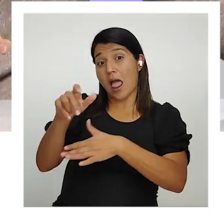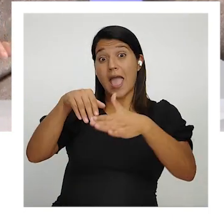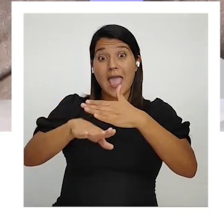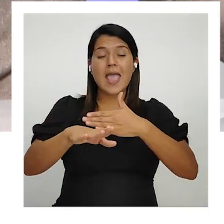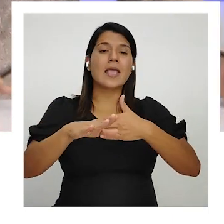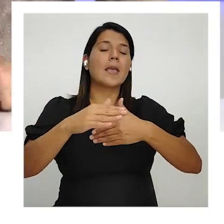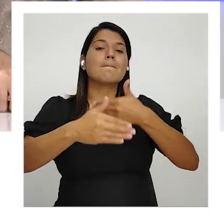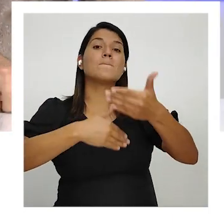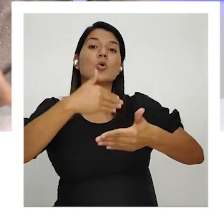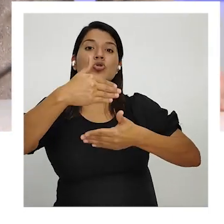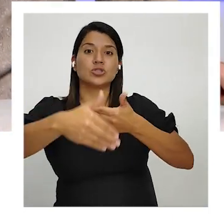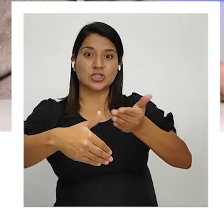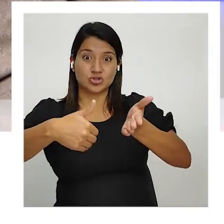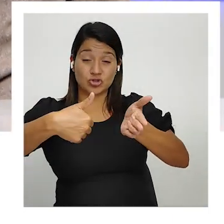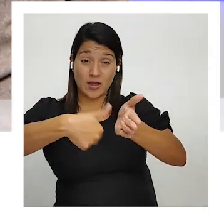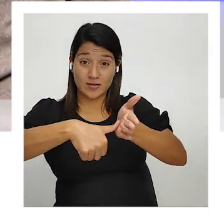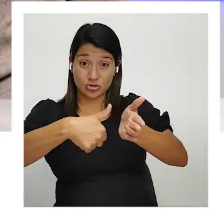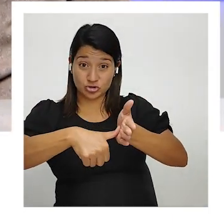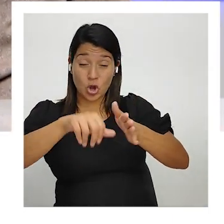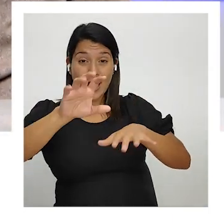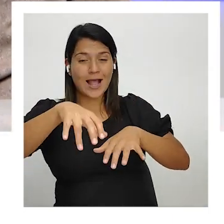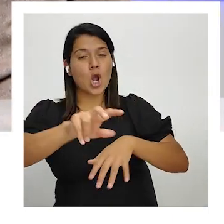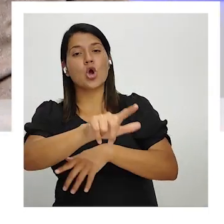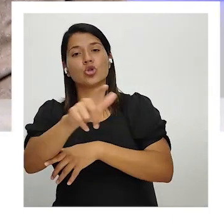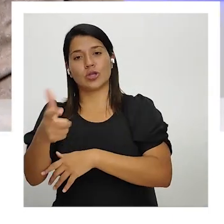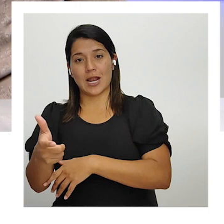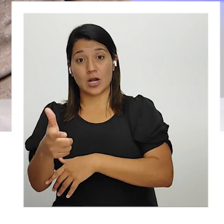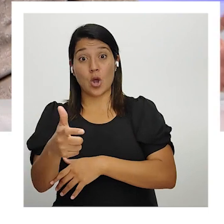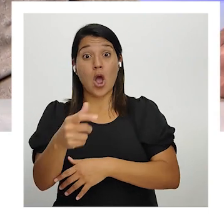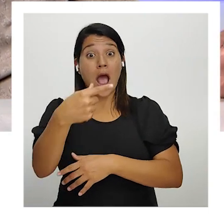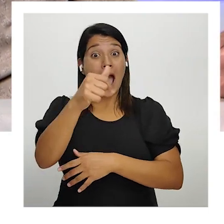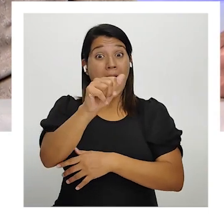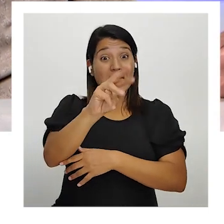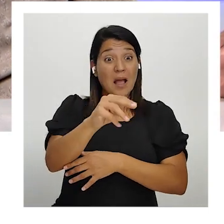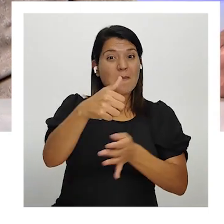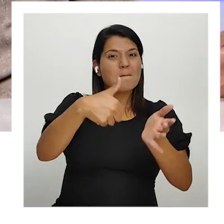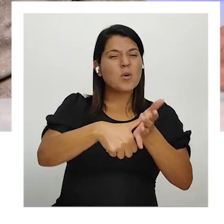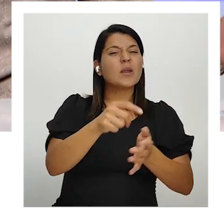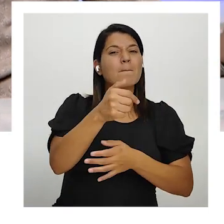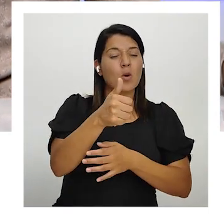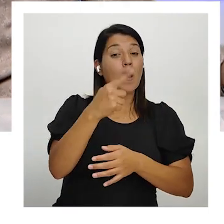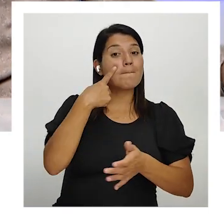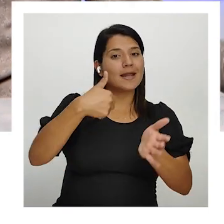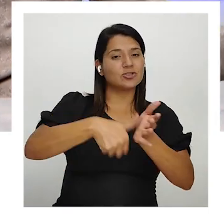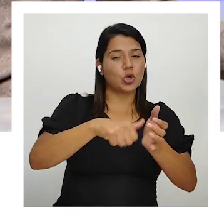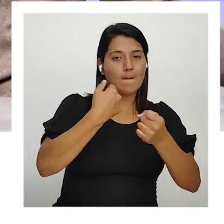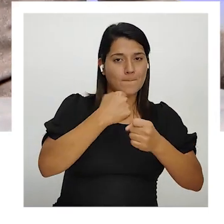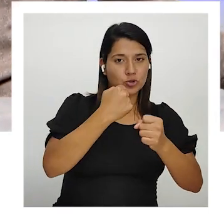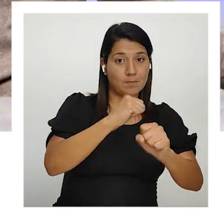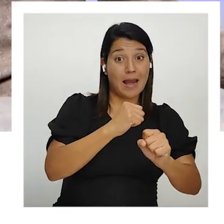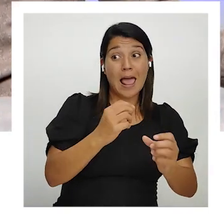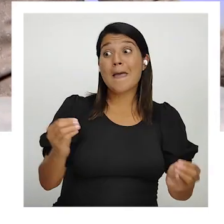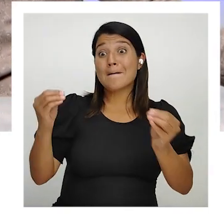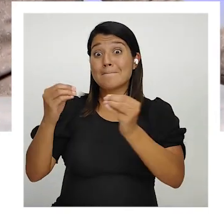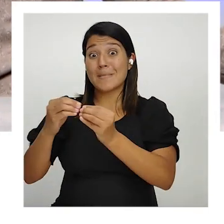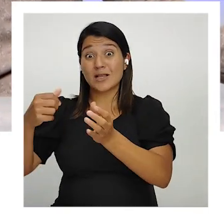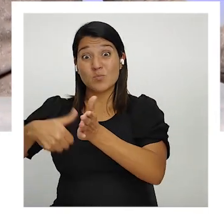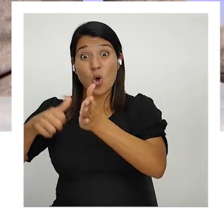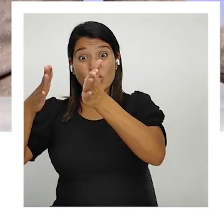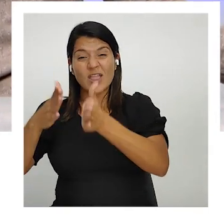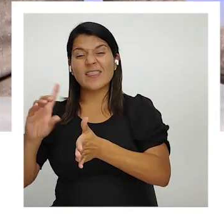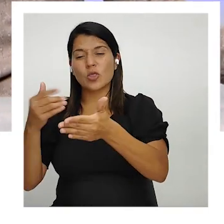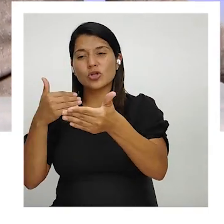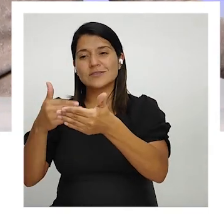contrario. Vota menos el gran área metropolitana y donde hay mayor participación es en las zonas costeras y en las